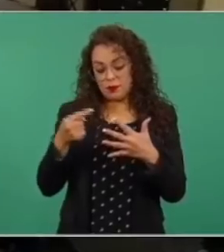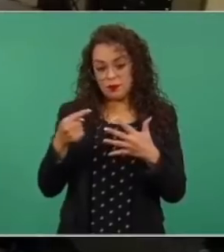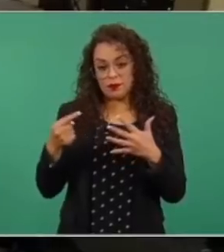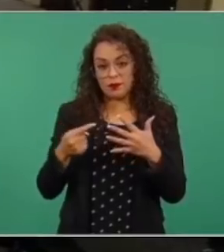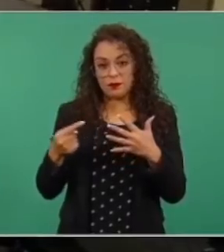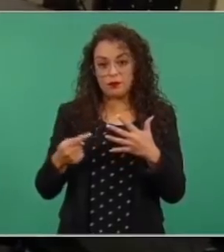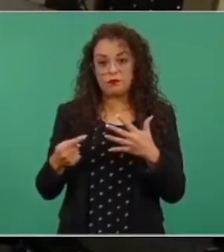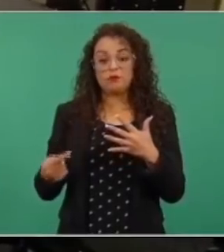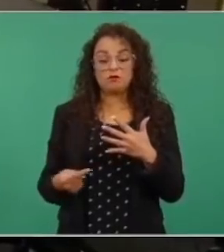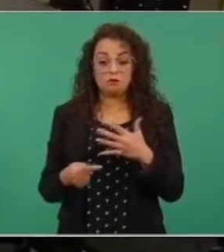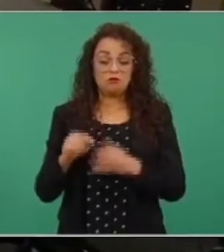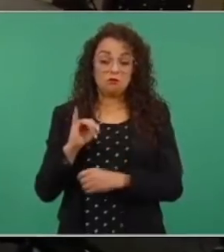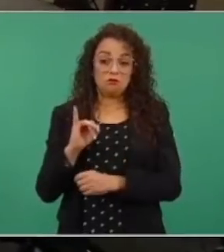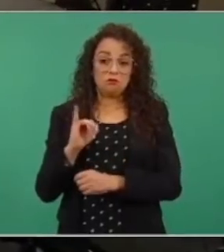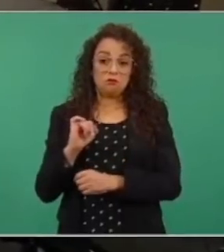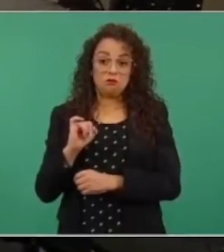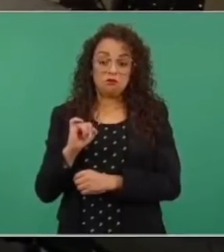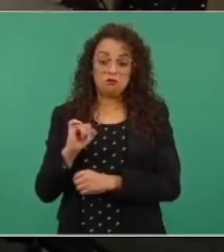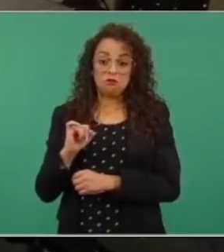toda esa